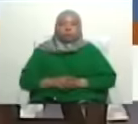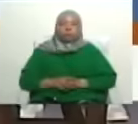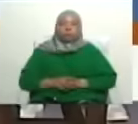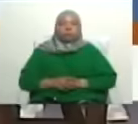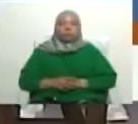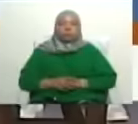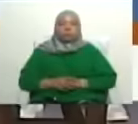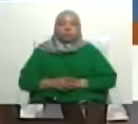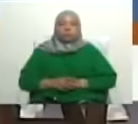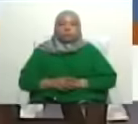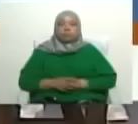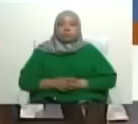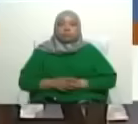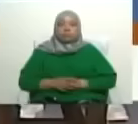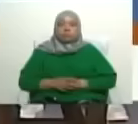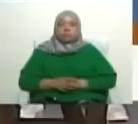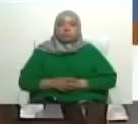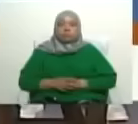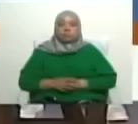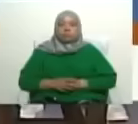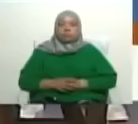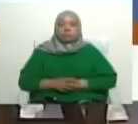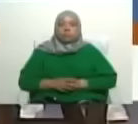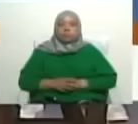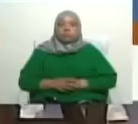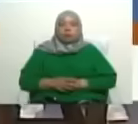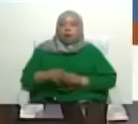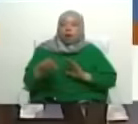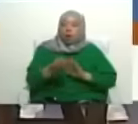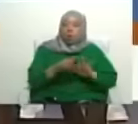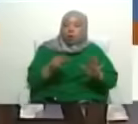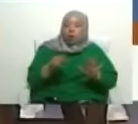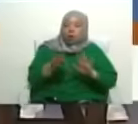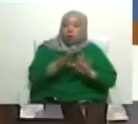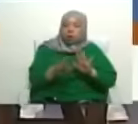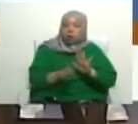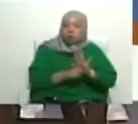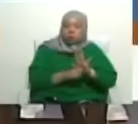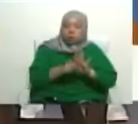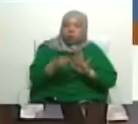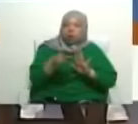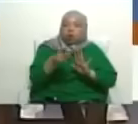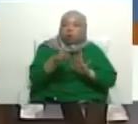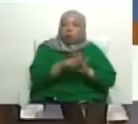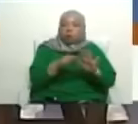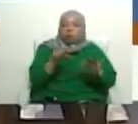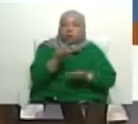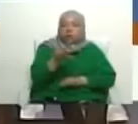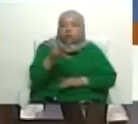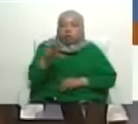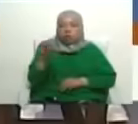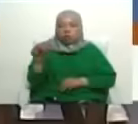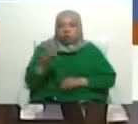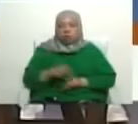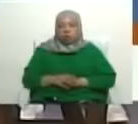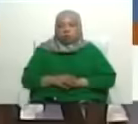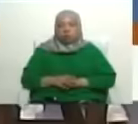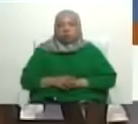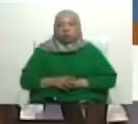Y les digo algo, se lee poco un artículo que tiene nuestra Constitución, que es el artículo 130.